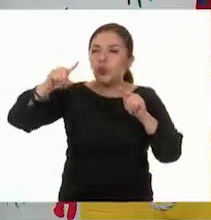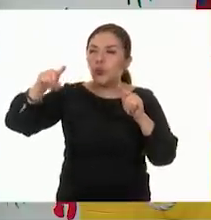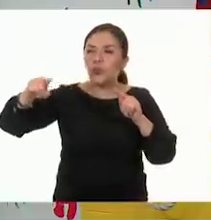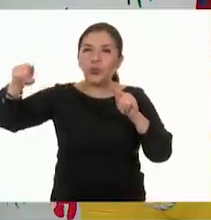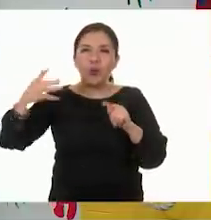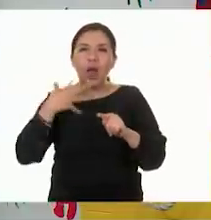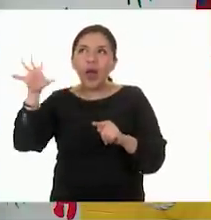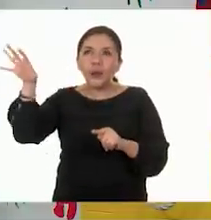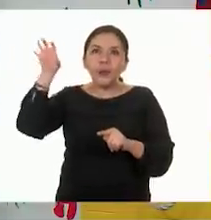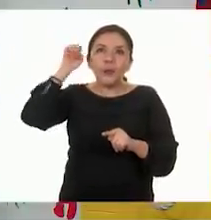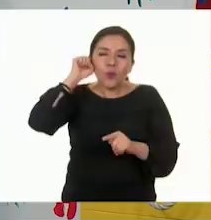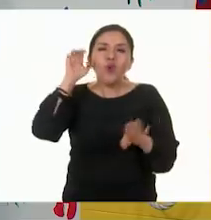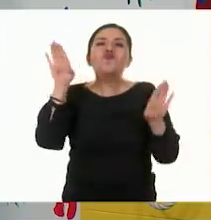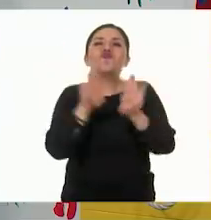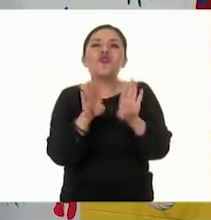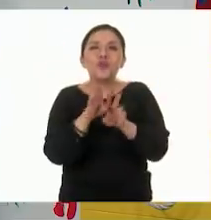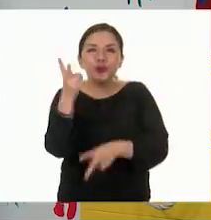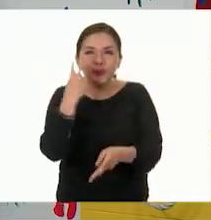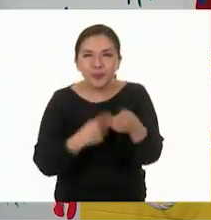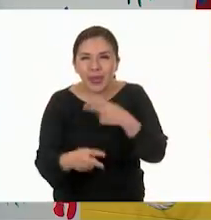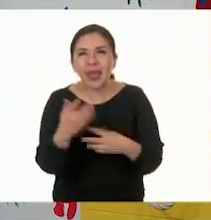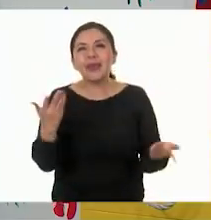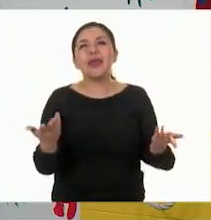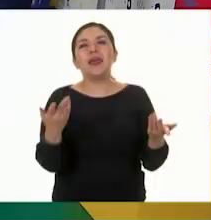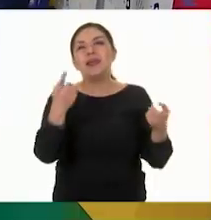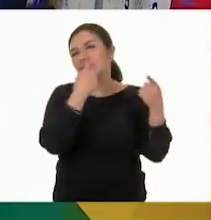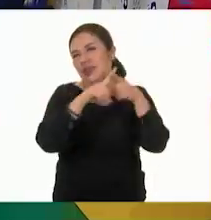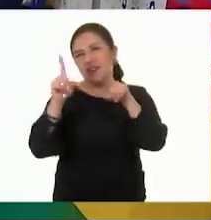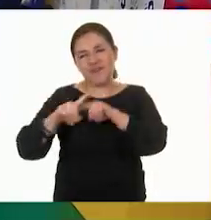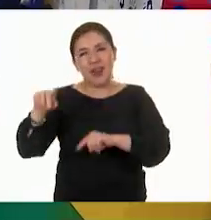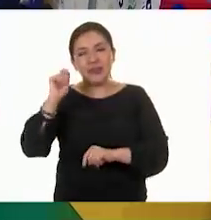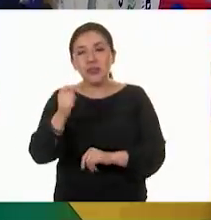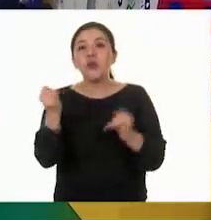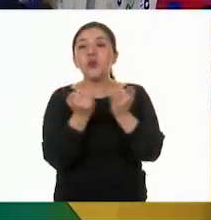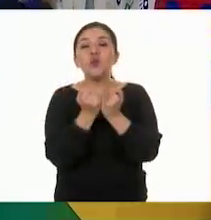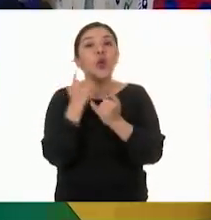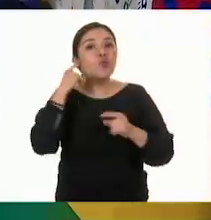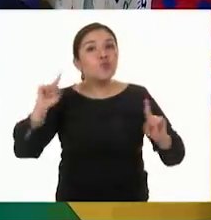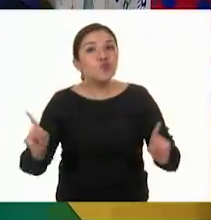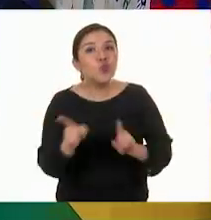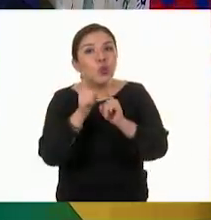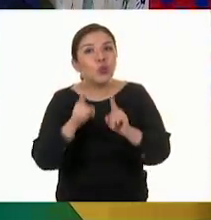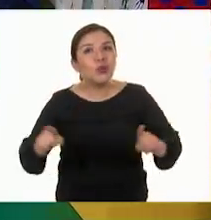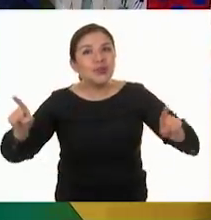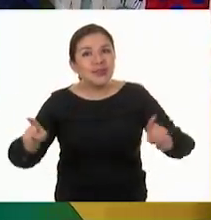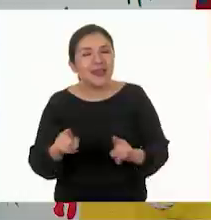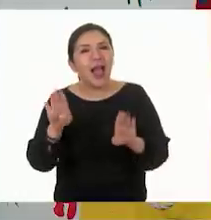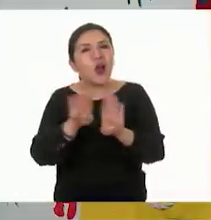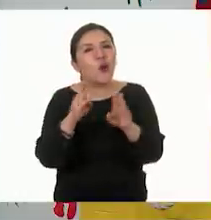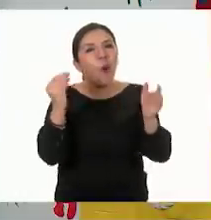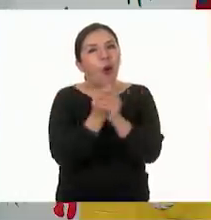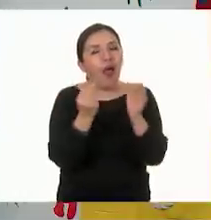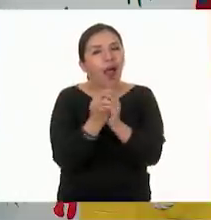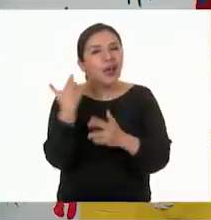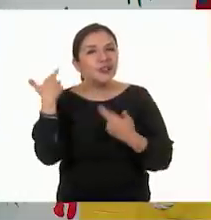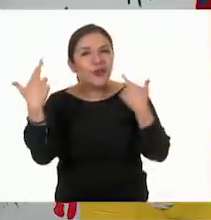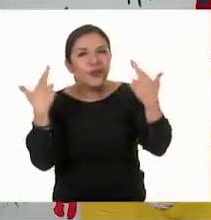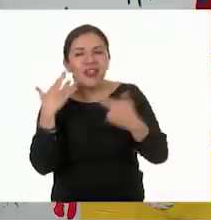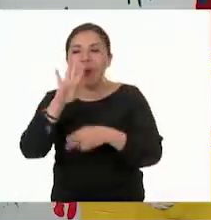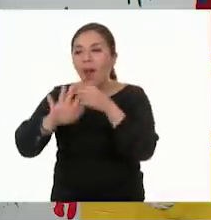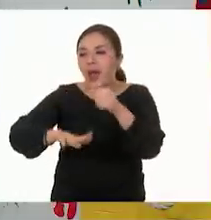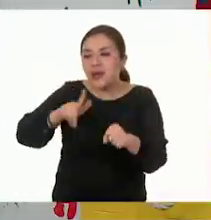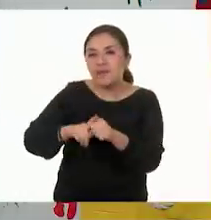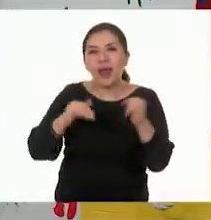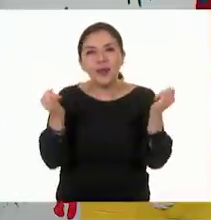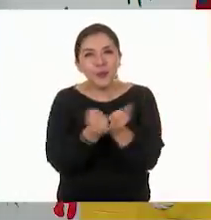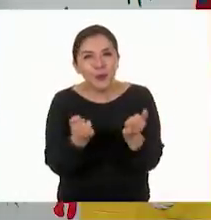ondas, en qué medios. Sí, es verdad, hemos aprendido mueve, mucho. Vimos hasta en música, cómo son los sonidos en los